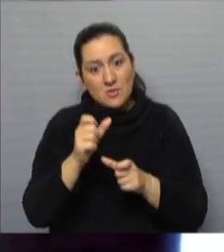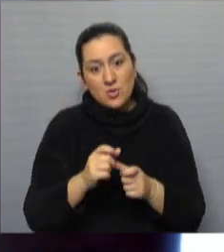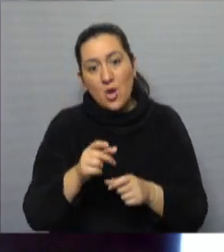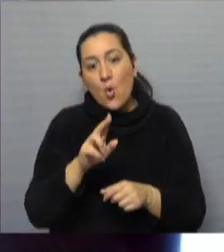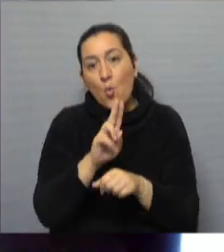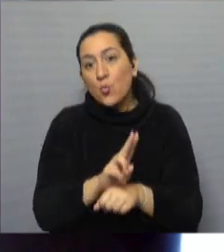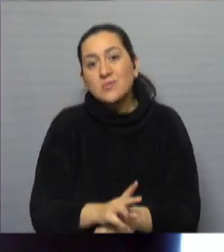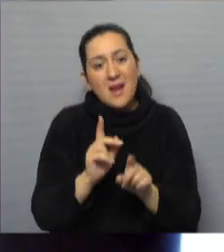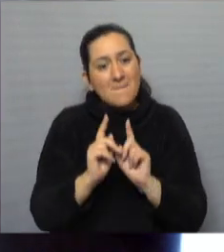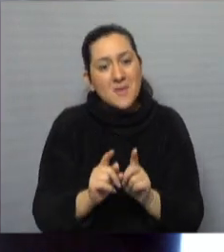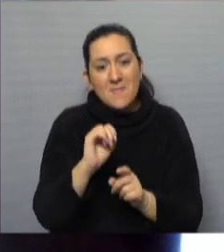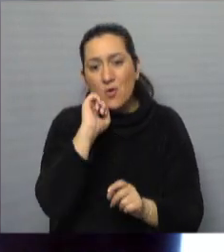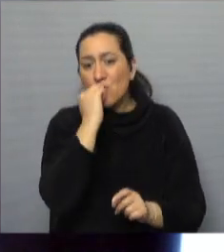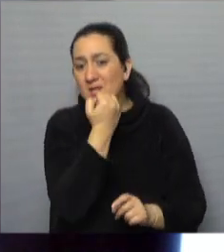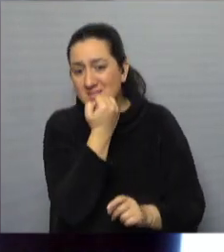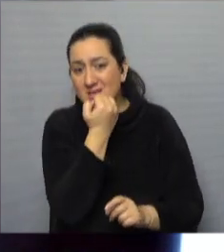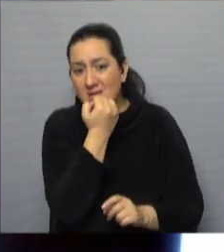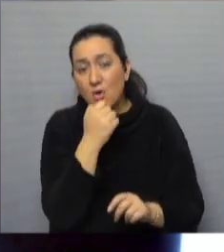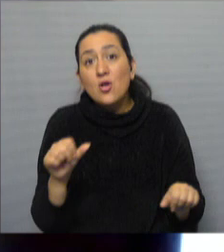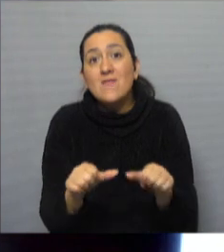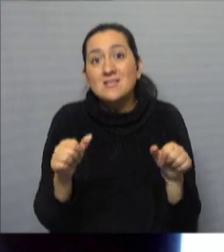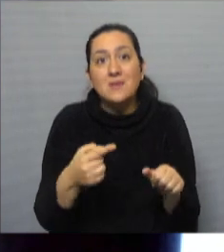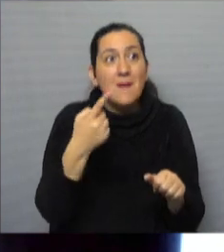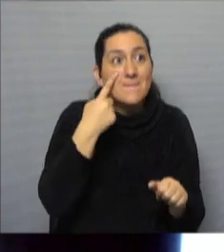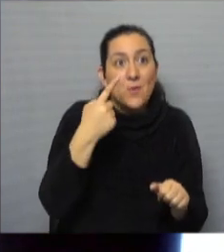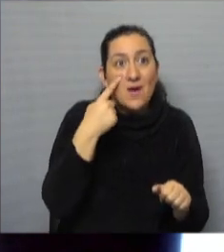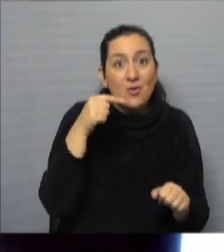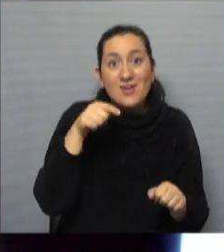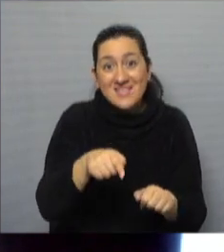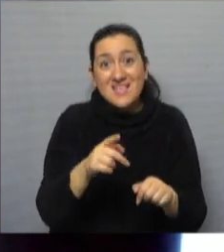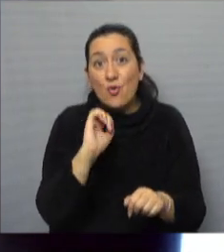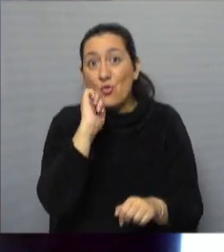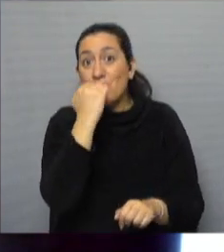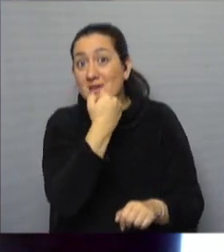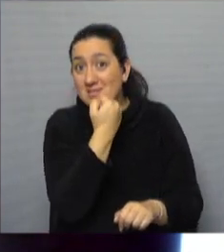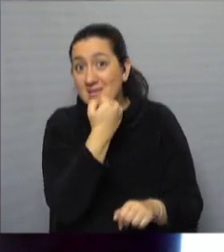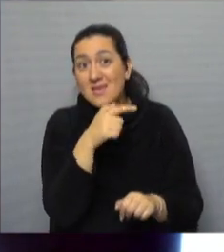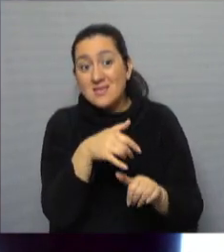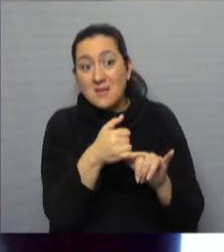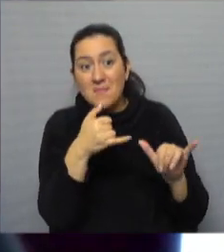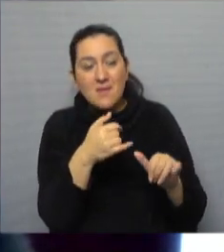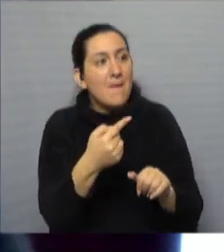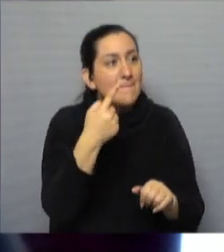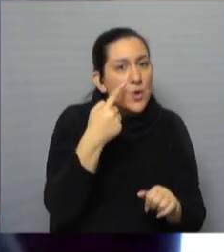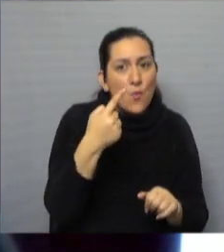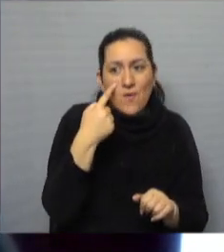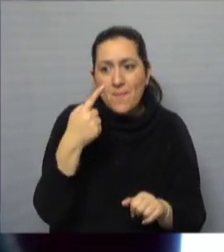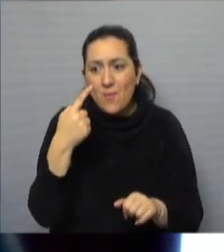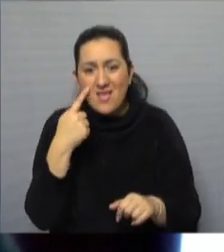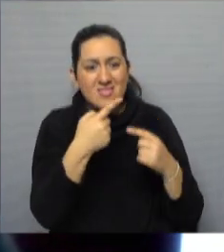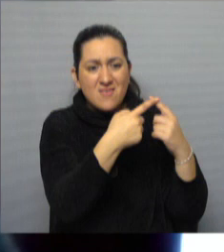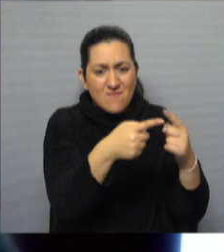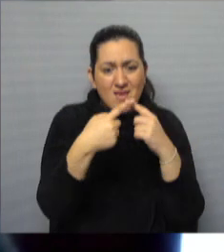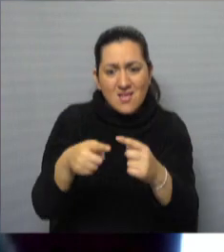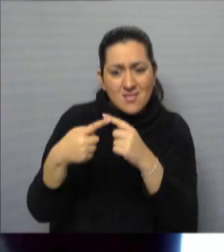técnicas de ingeniería social lo que va a hacer es agarrar esa con esa contraseña y ese correo electrónico y va a probar en diferentes servicios